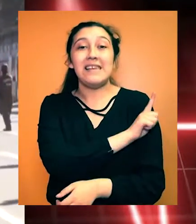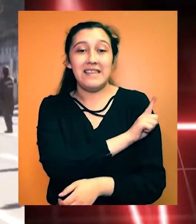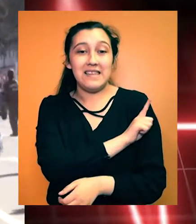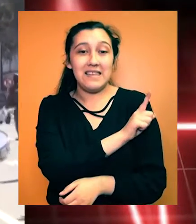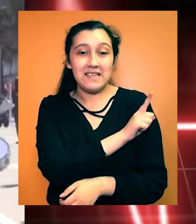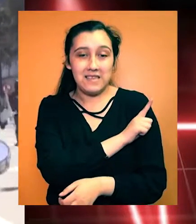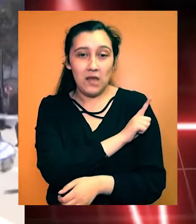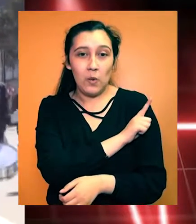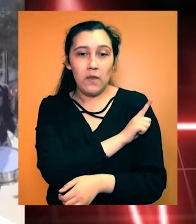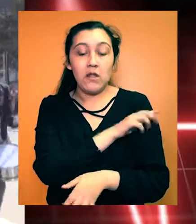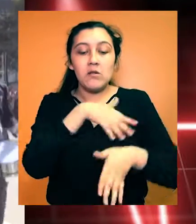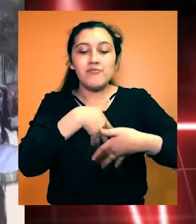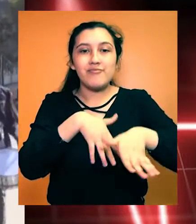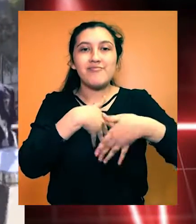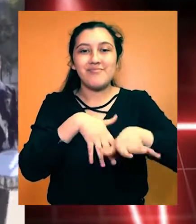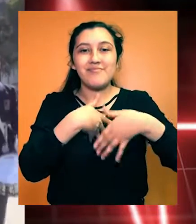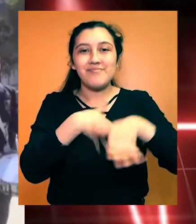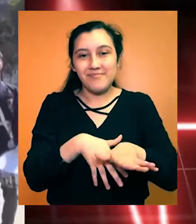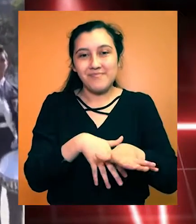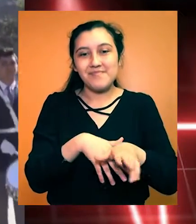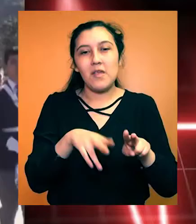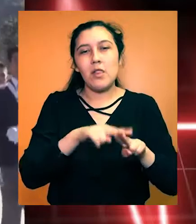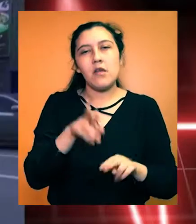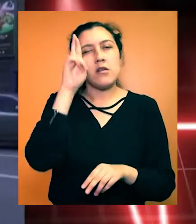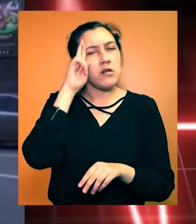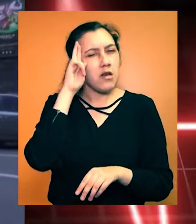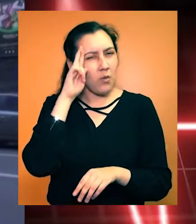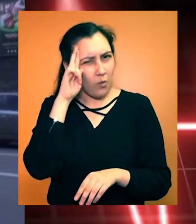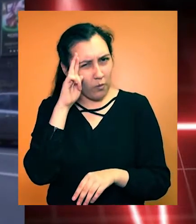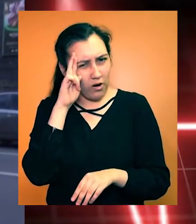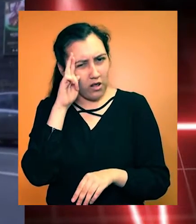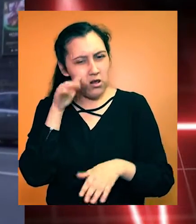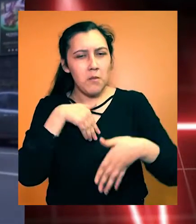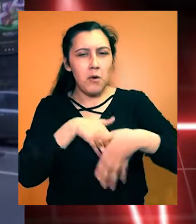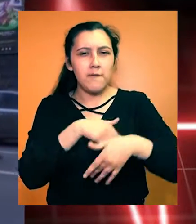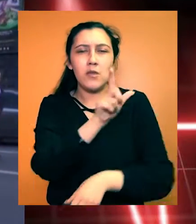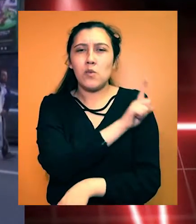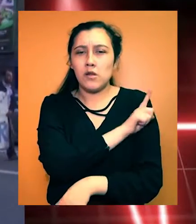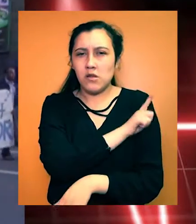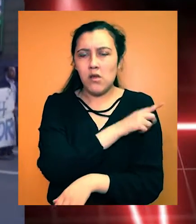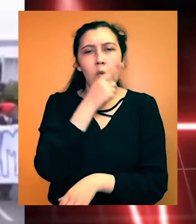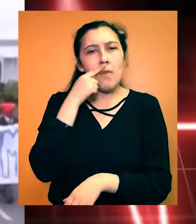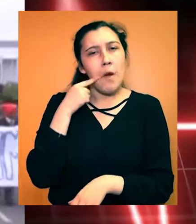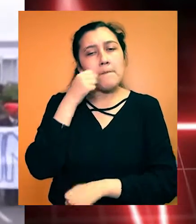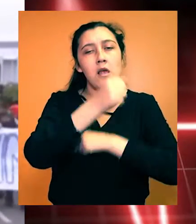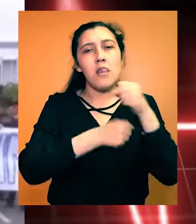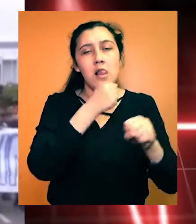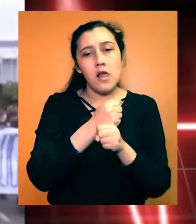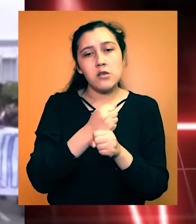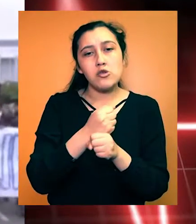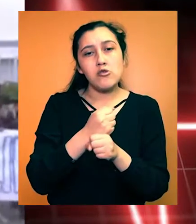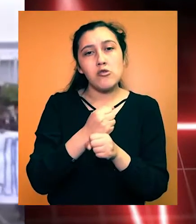el emblemático establecimiento se mantiene movilizado, hechos que hacen recordar al movimiento iniciado en el Liceo de Hombres el año